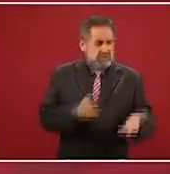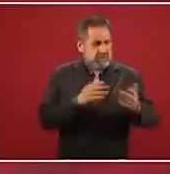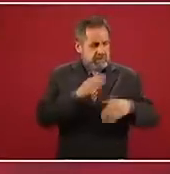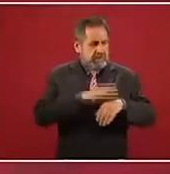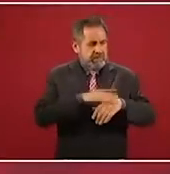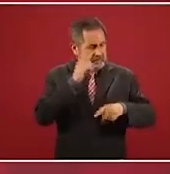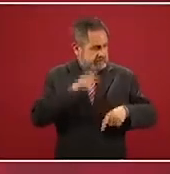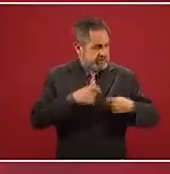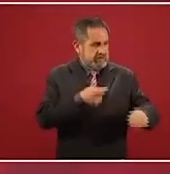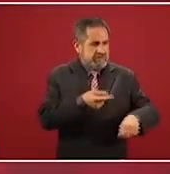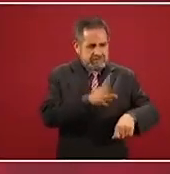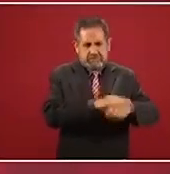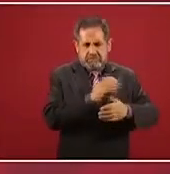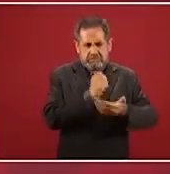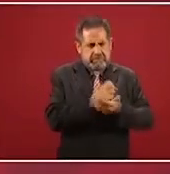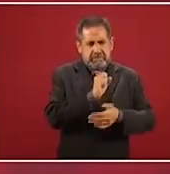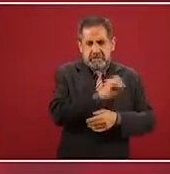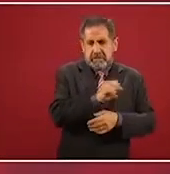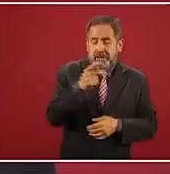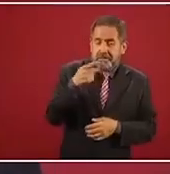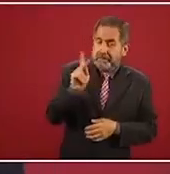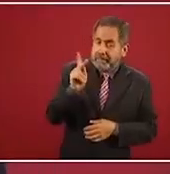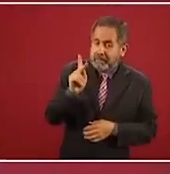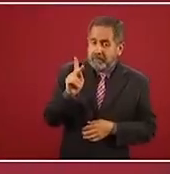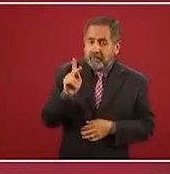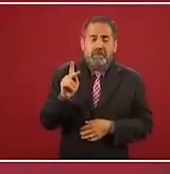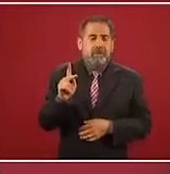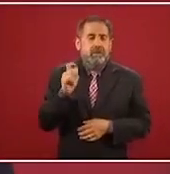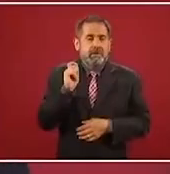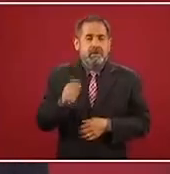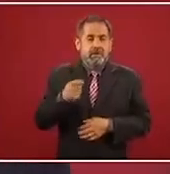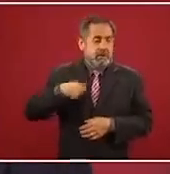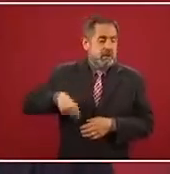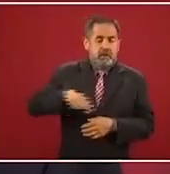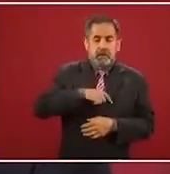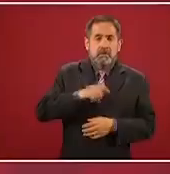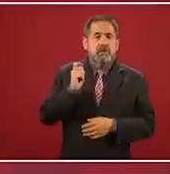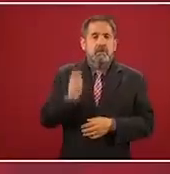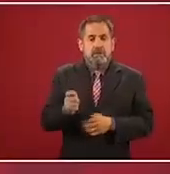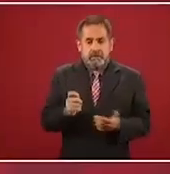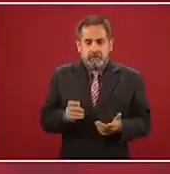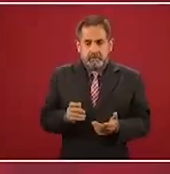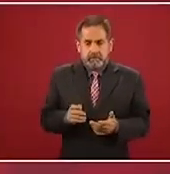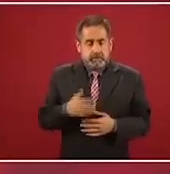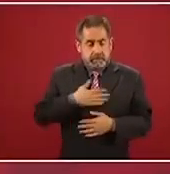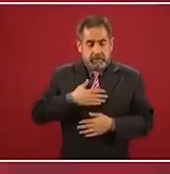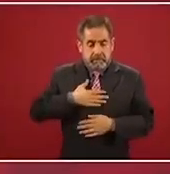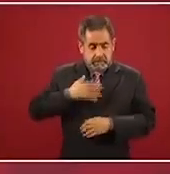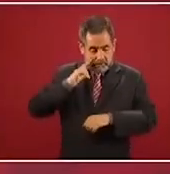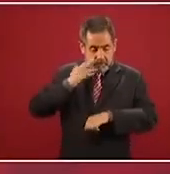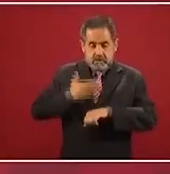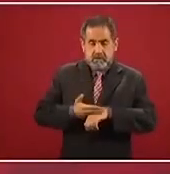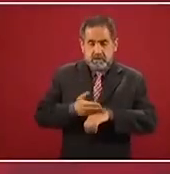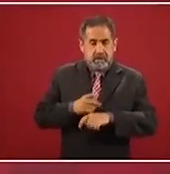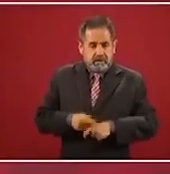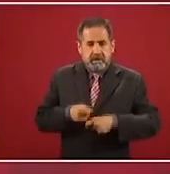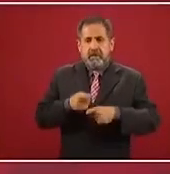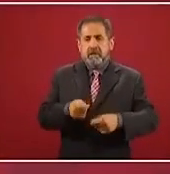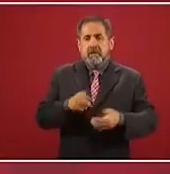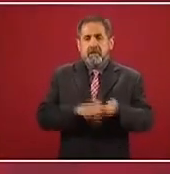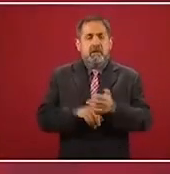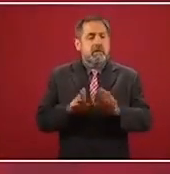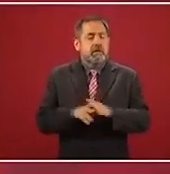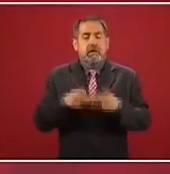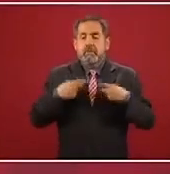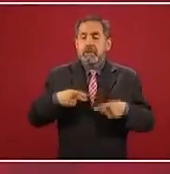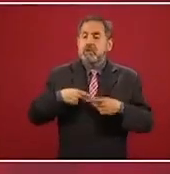facilidades, pero tenemos nosotros la responsabilidad de garantizar que la